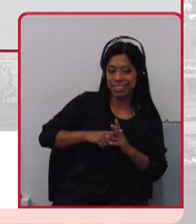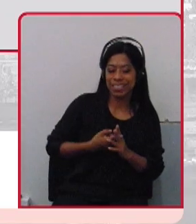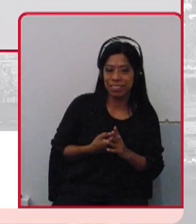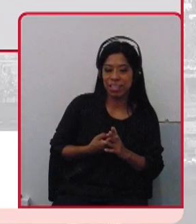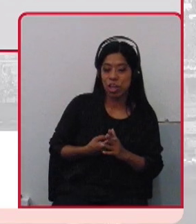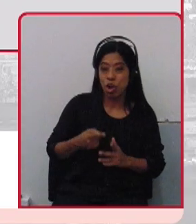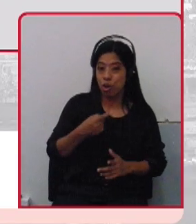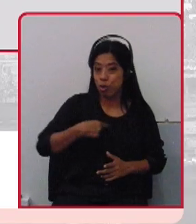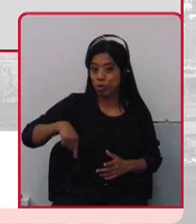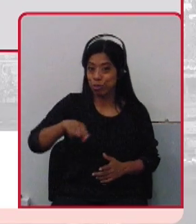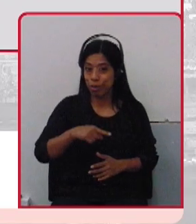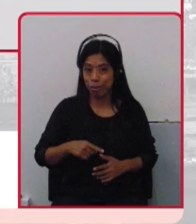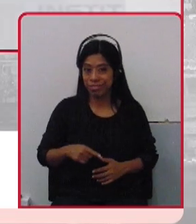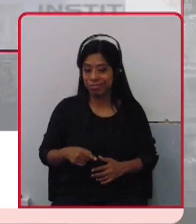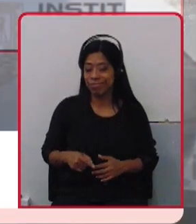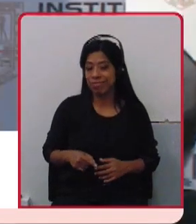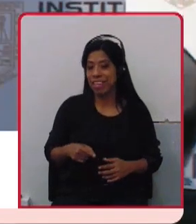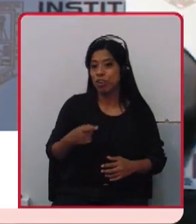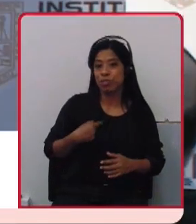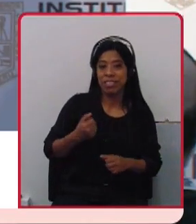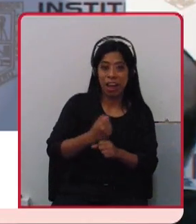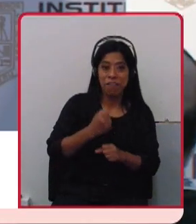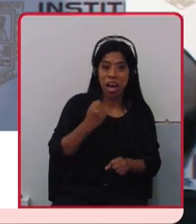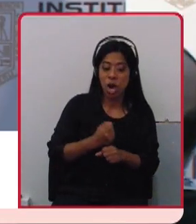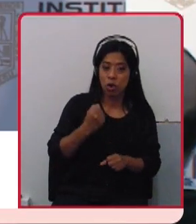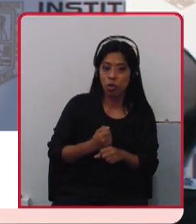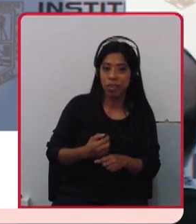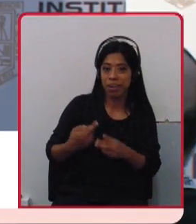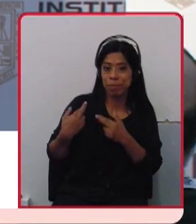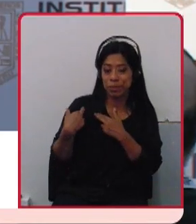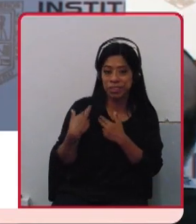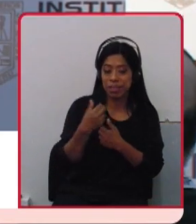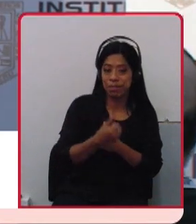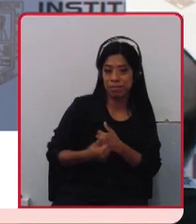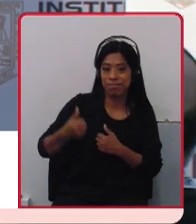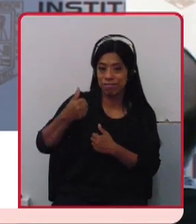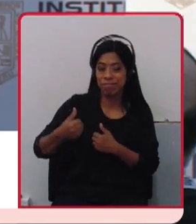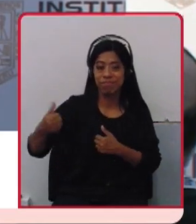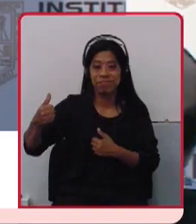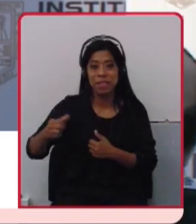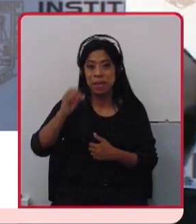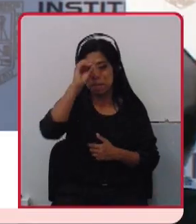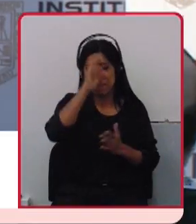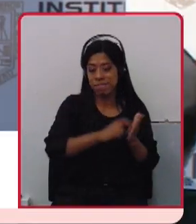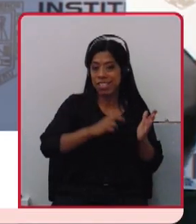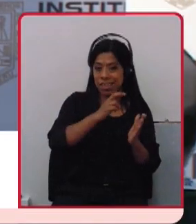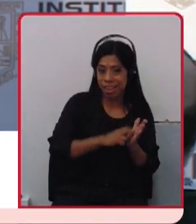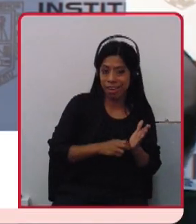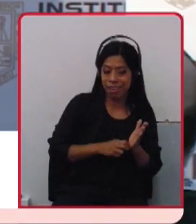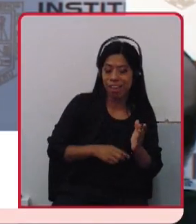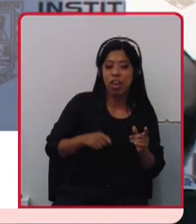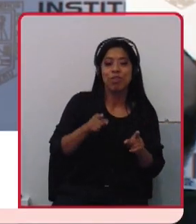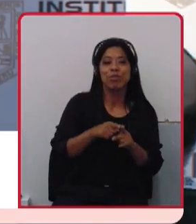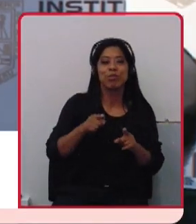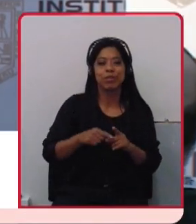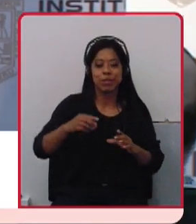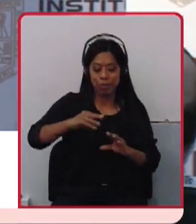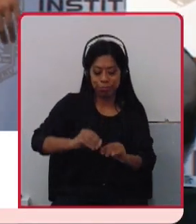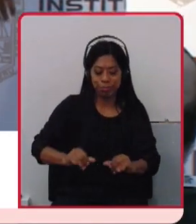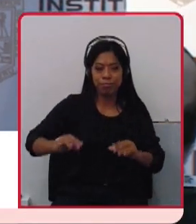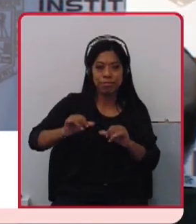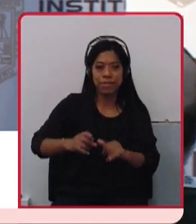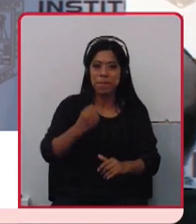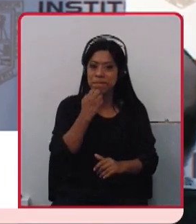Nuestro deber como profesionales, como funcionarios de una empresa minera, es evitar que nuestro concentrado, que nuestro